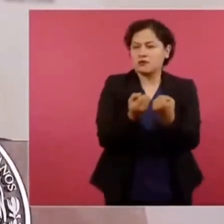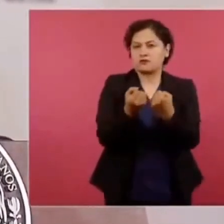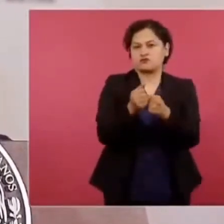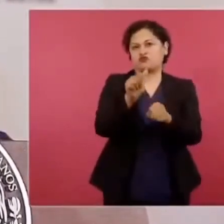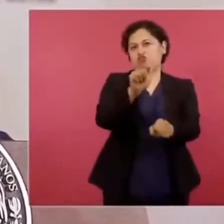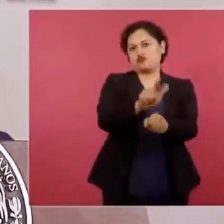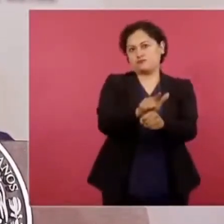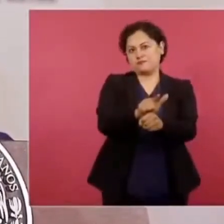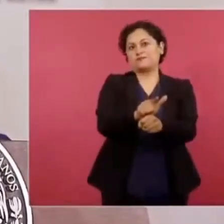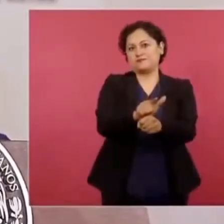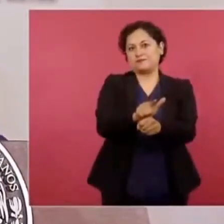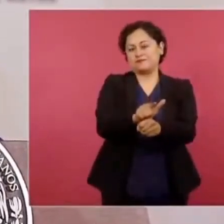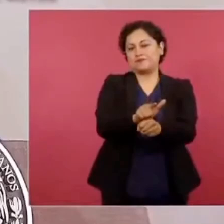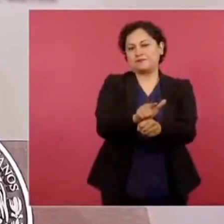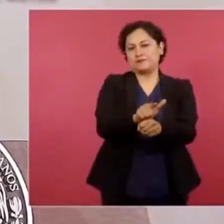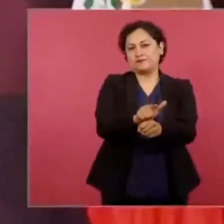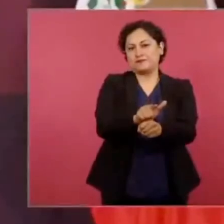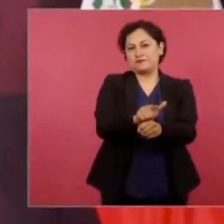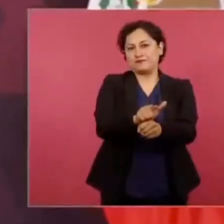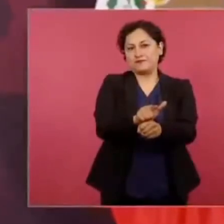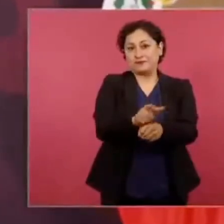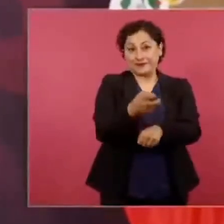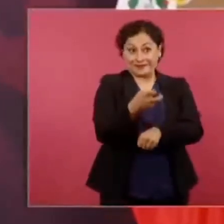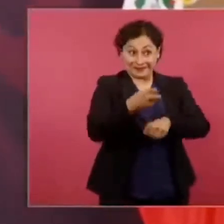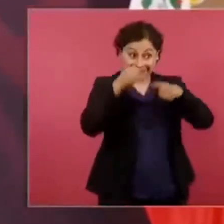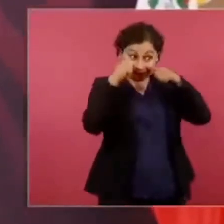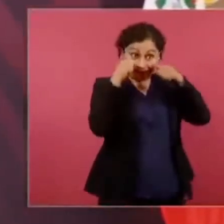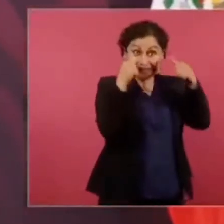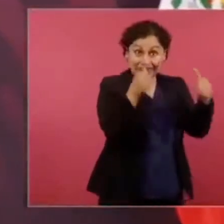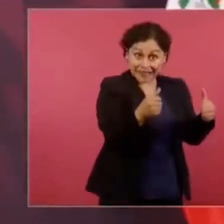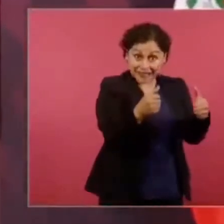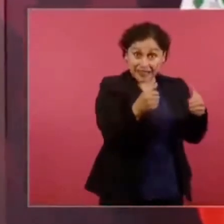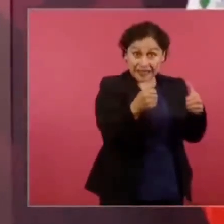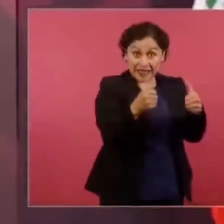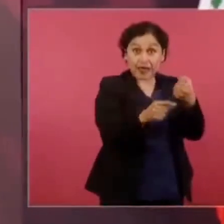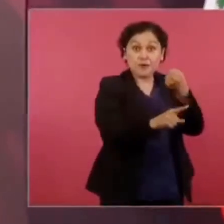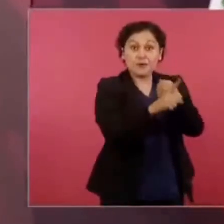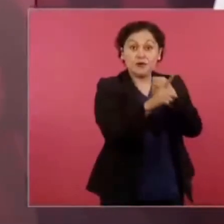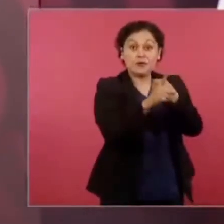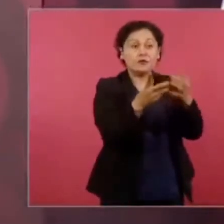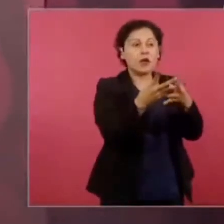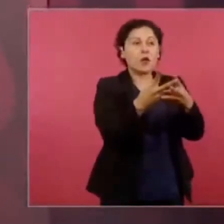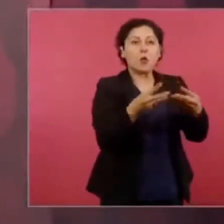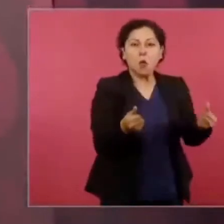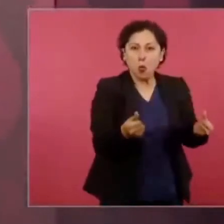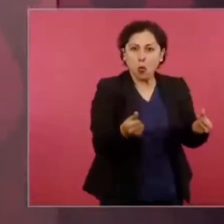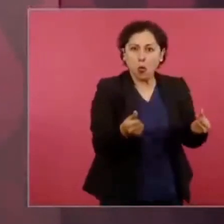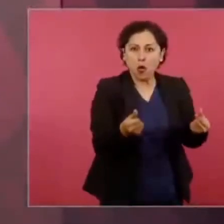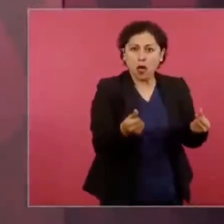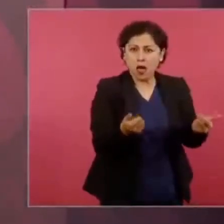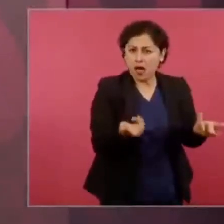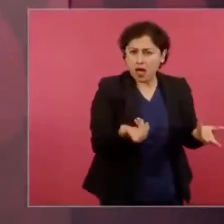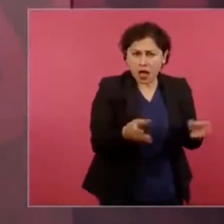Y eso no se resuelve con un policía en cada esquina.